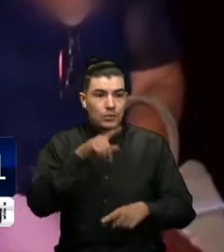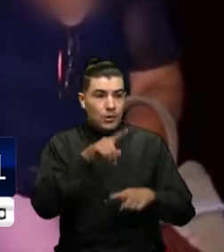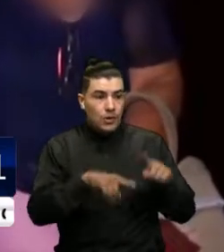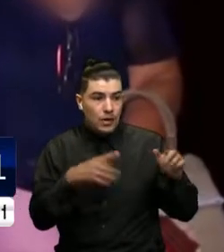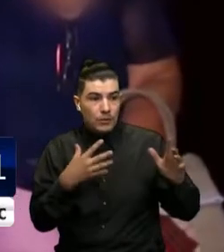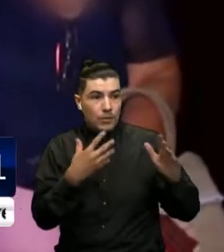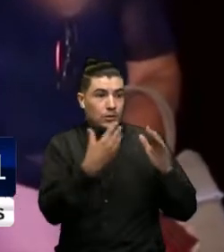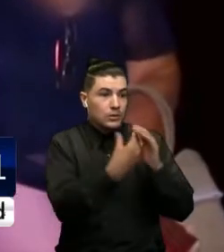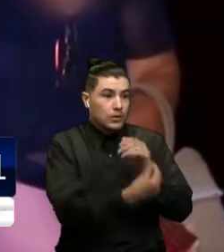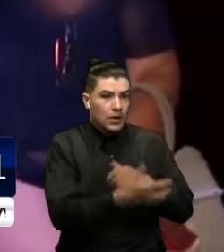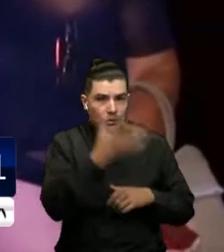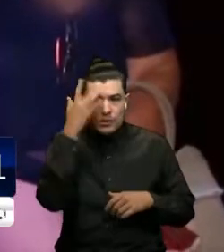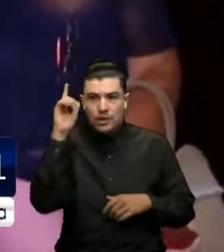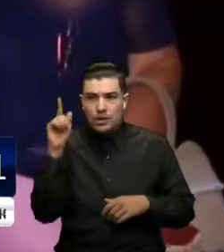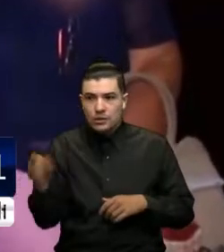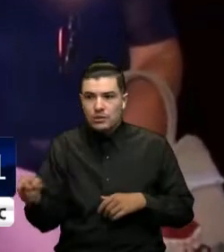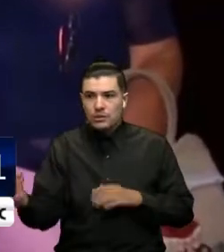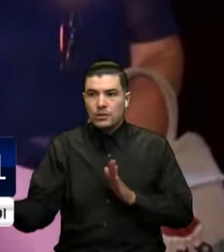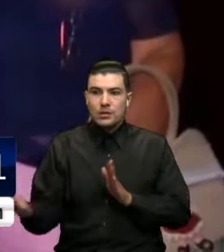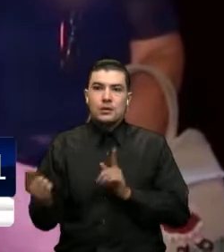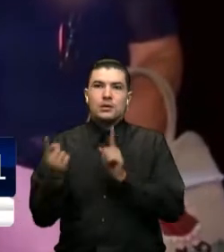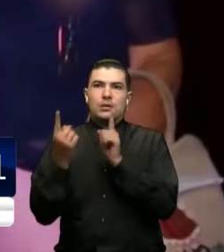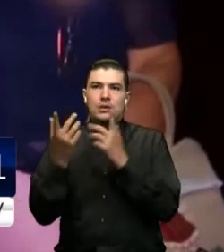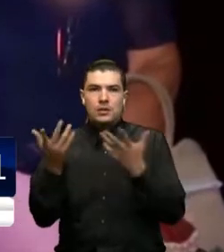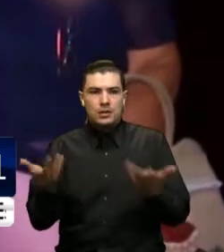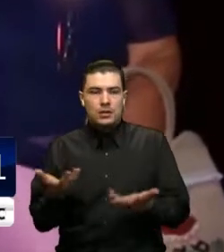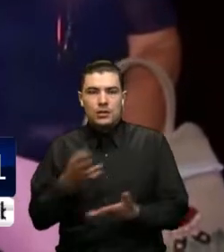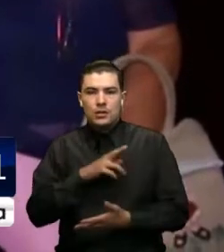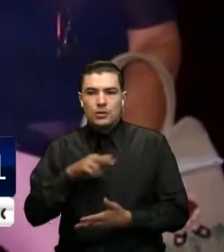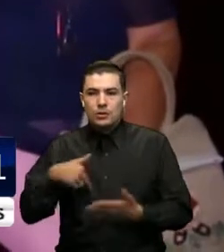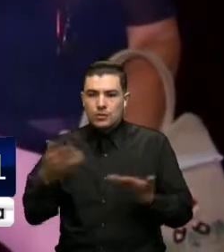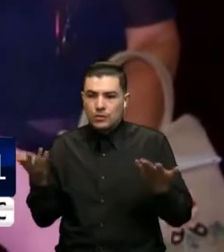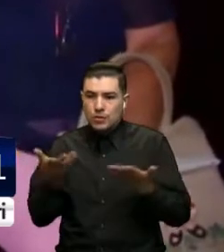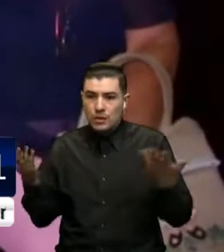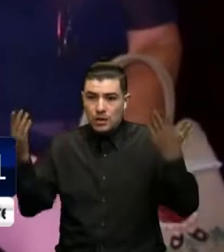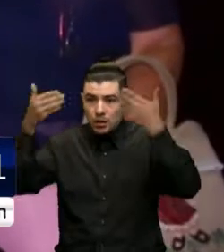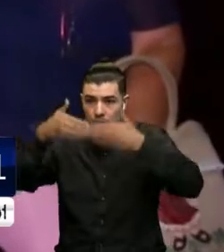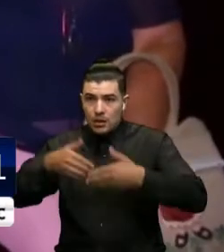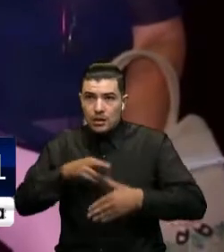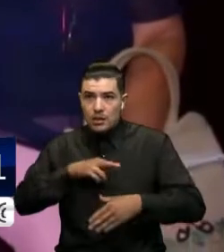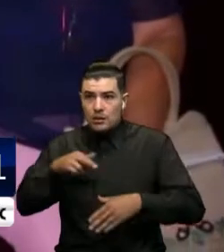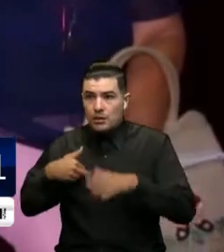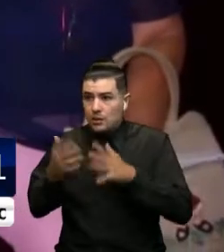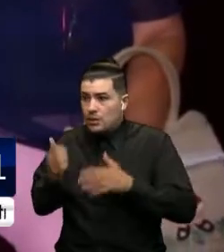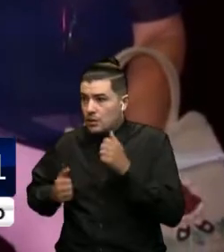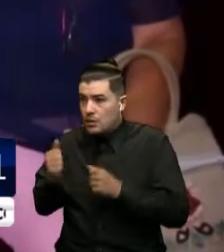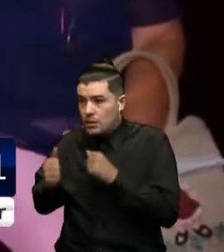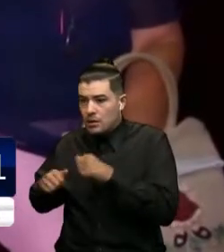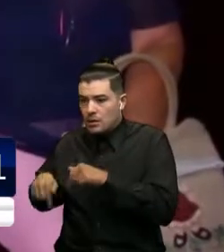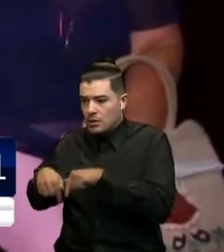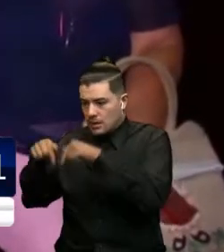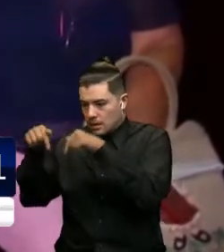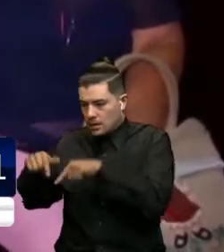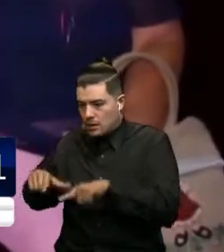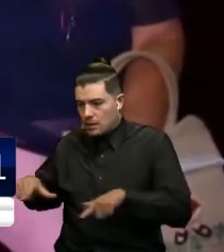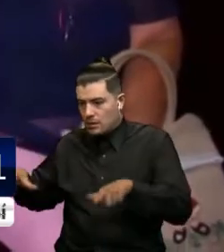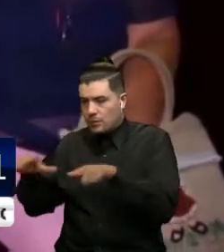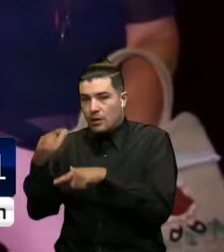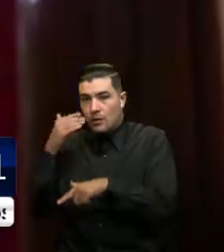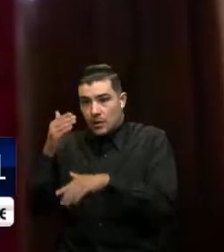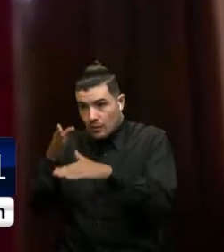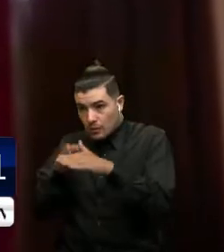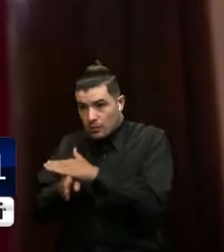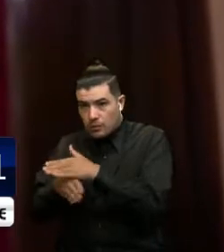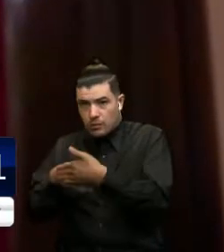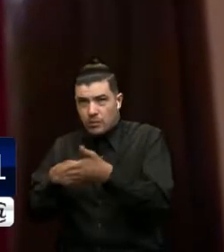porque ellos ya venían de para acá donde nos refugiamos corrimos todos para acá cuando se metieron a la